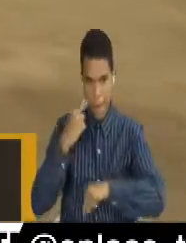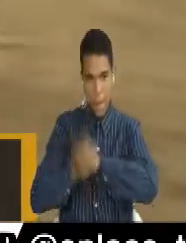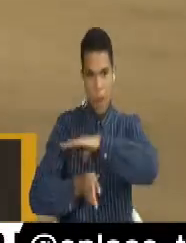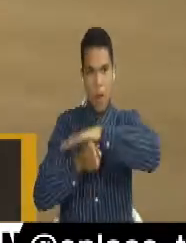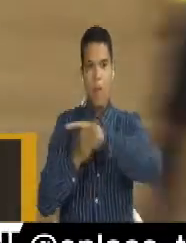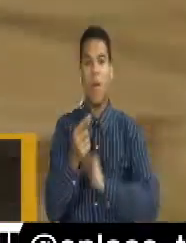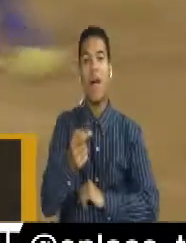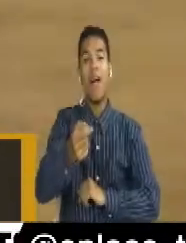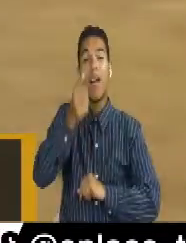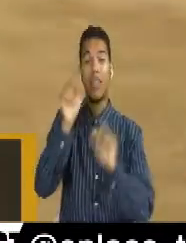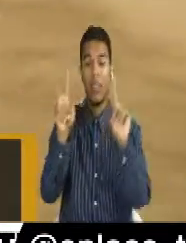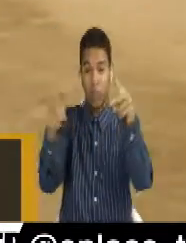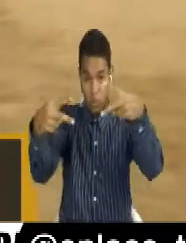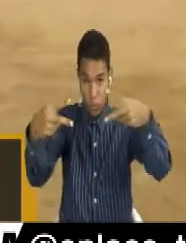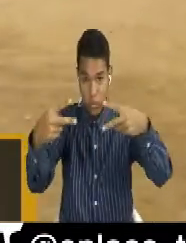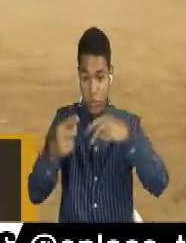semifinal,